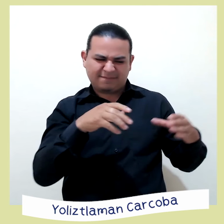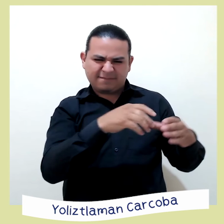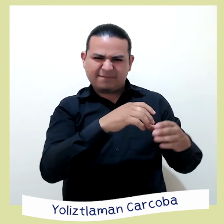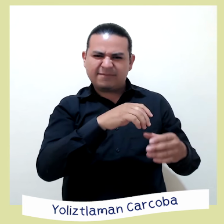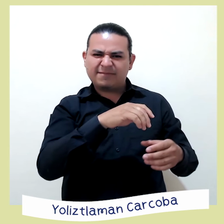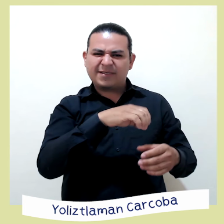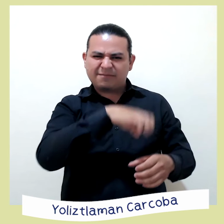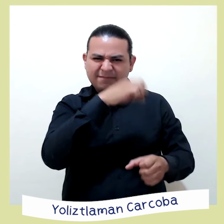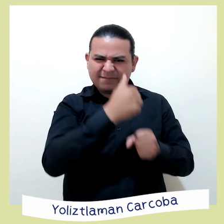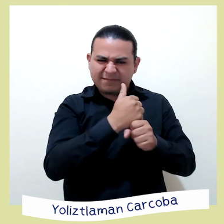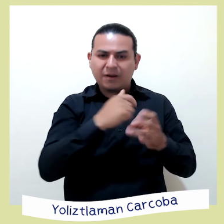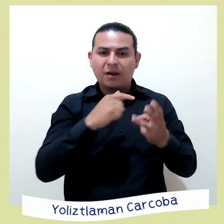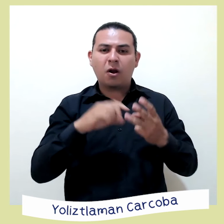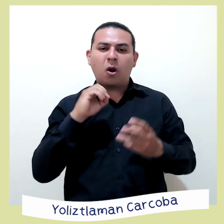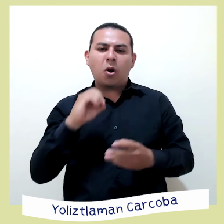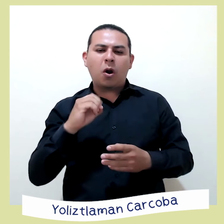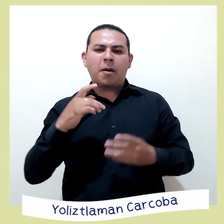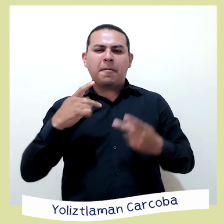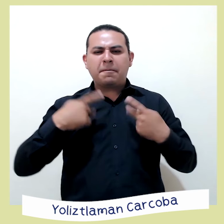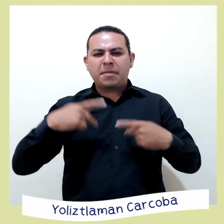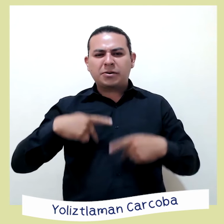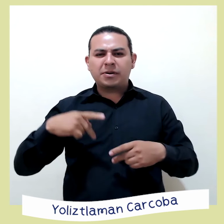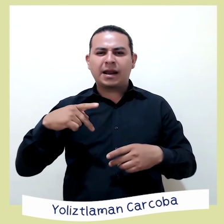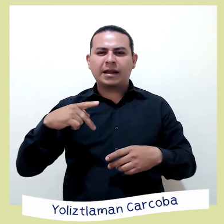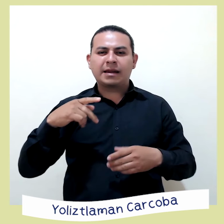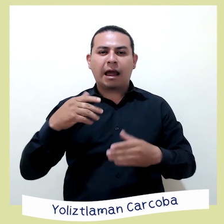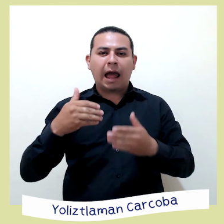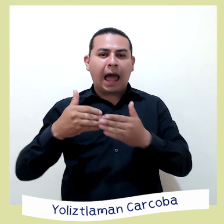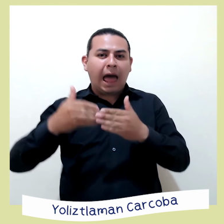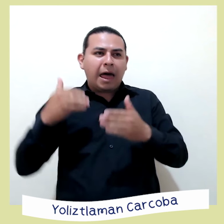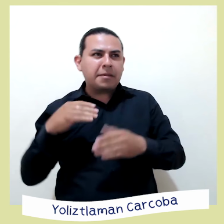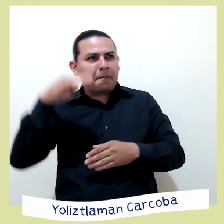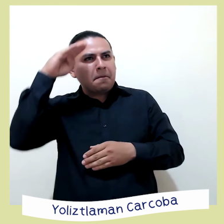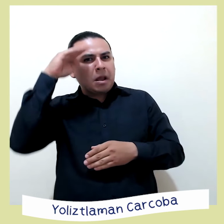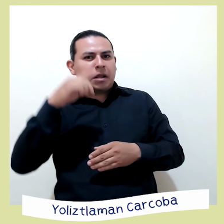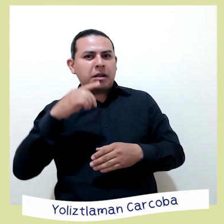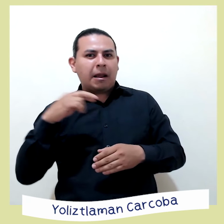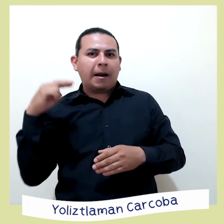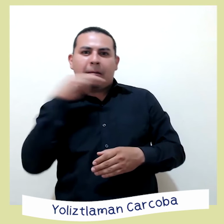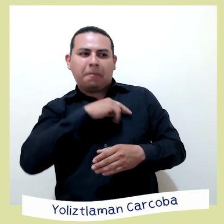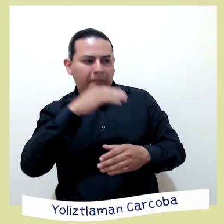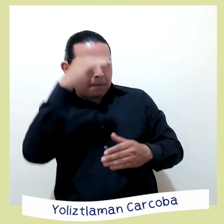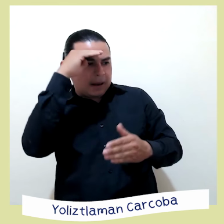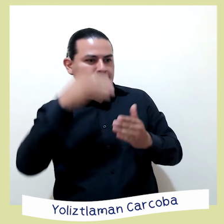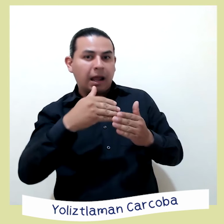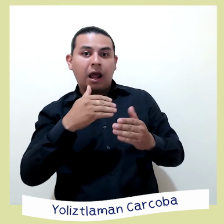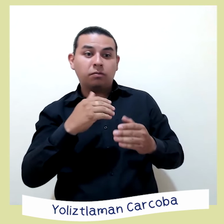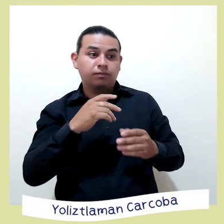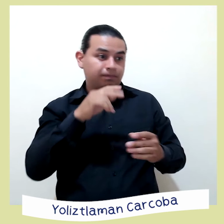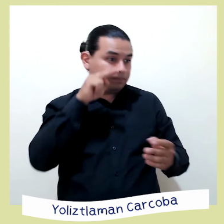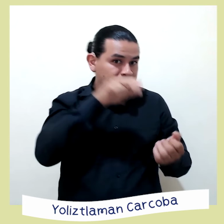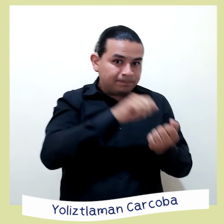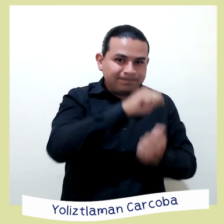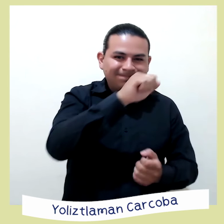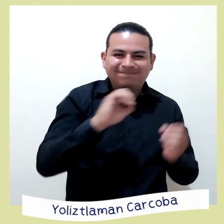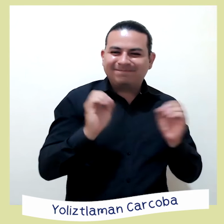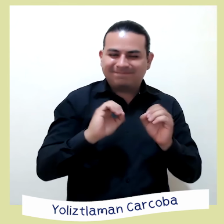lo que asumimos que se relaciona con esa condición, con los